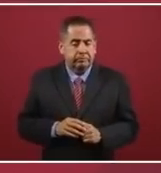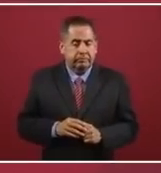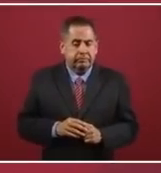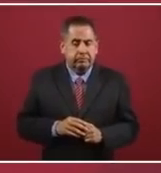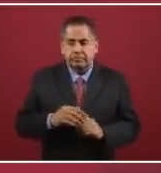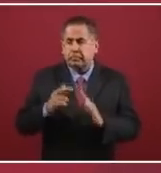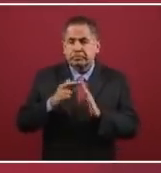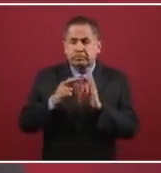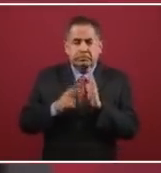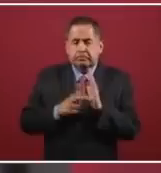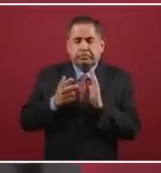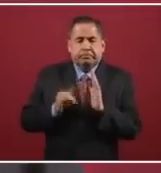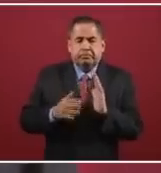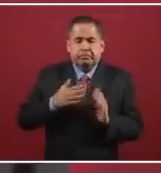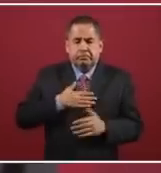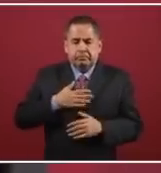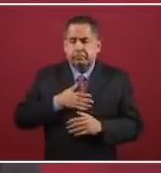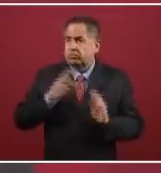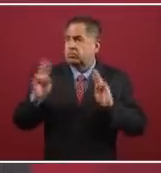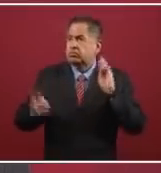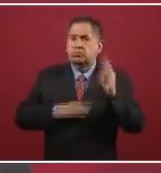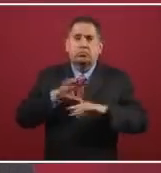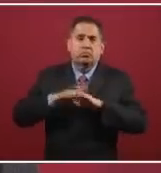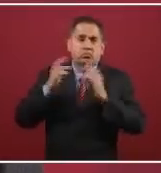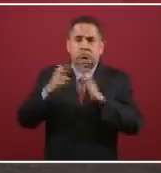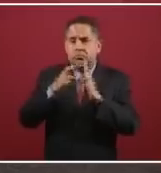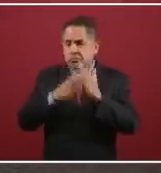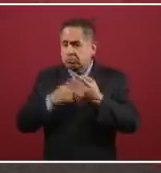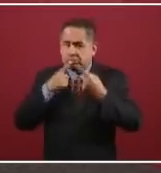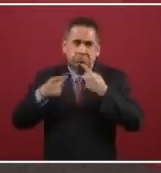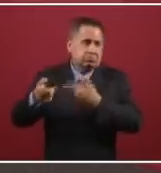las reglas del mundo financiero.